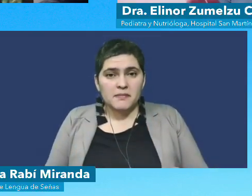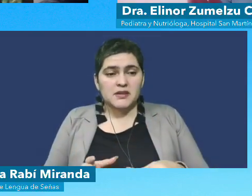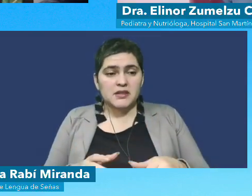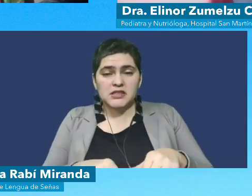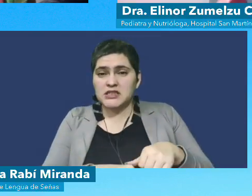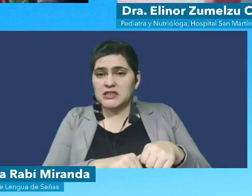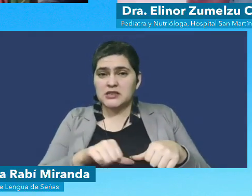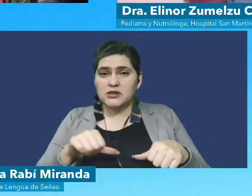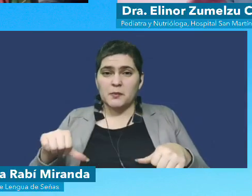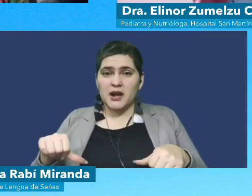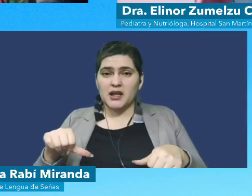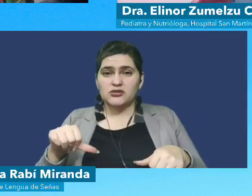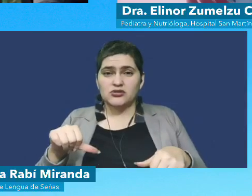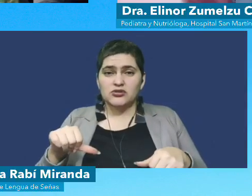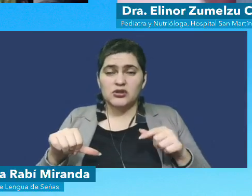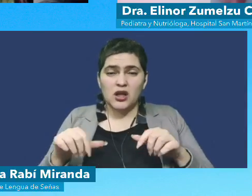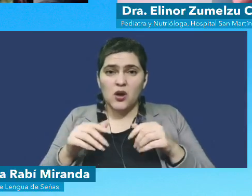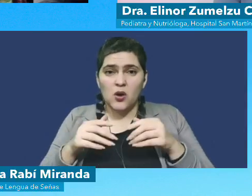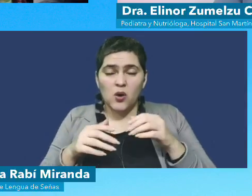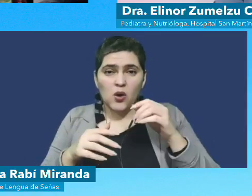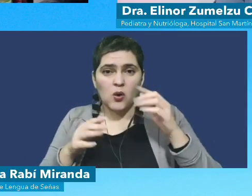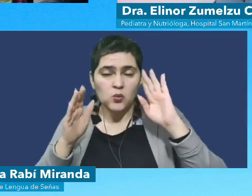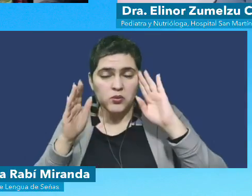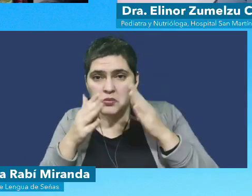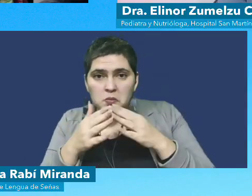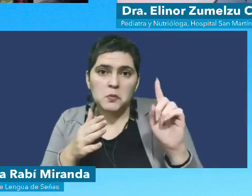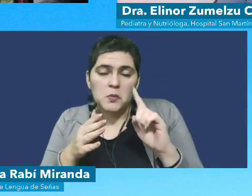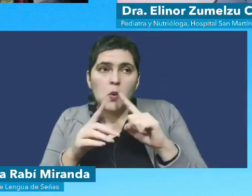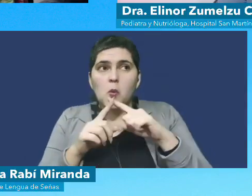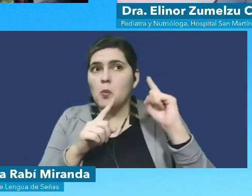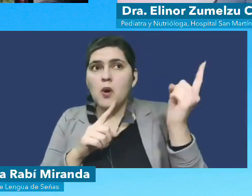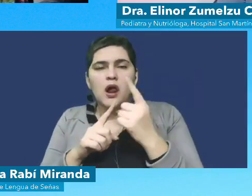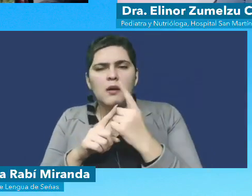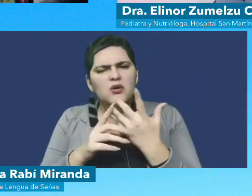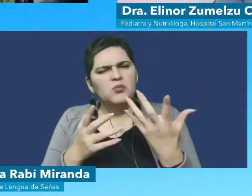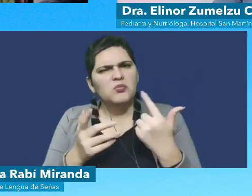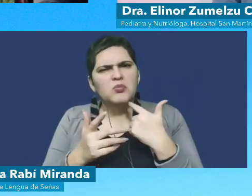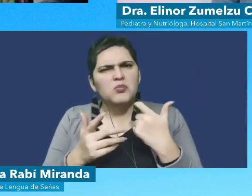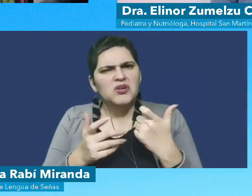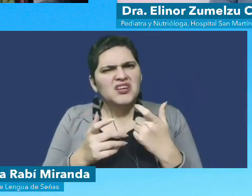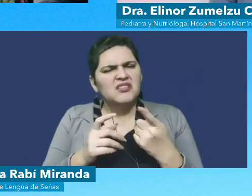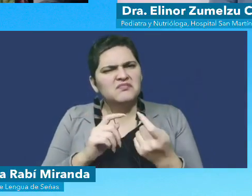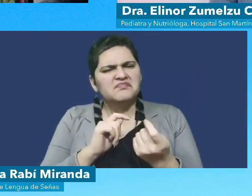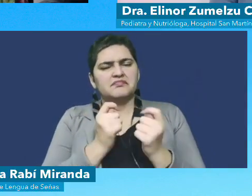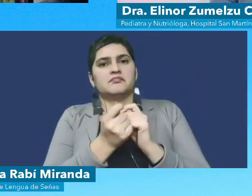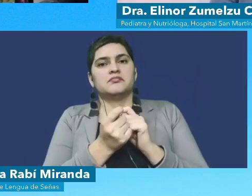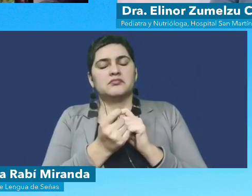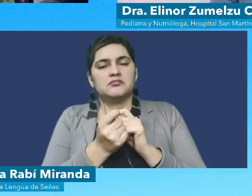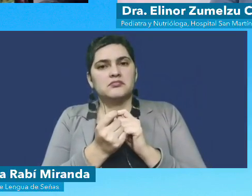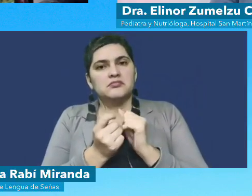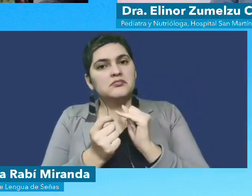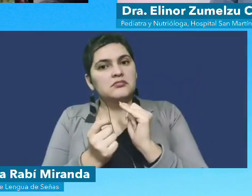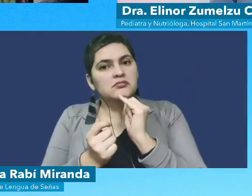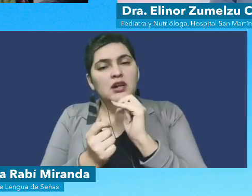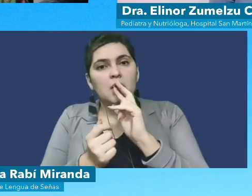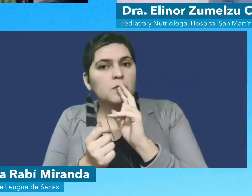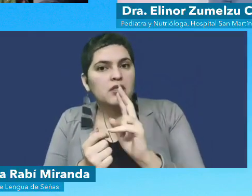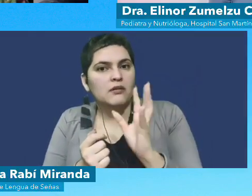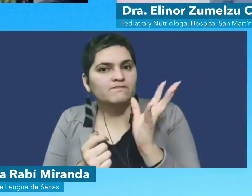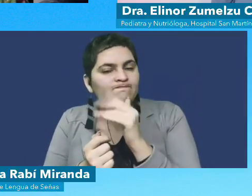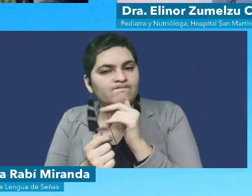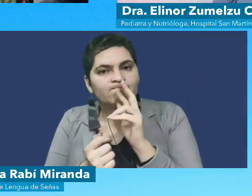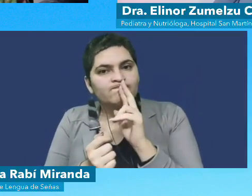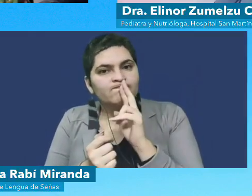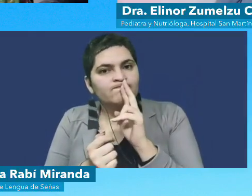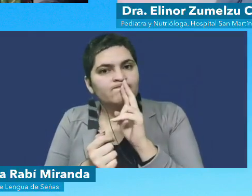no. Es igual que la población general. Pero ¿por qué la microbiota se altera de esa manera? No tenemos exactamente la respuesta, ¿ya? Entonces, por